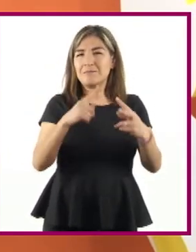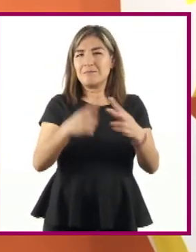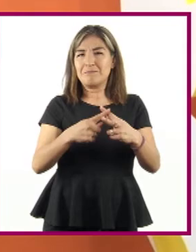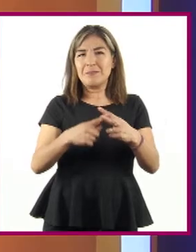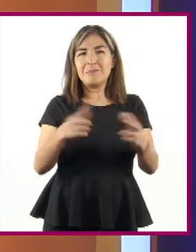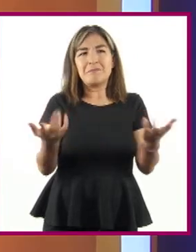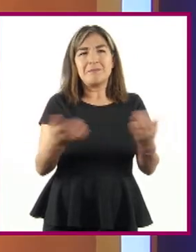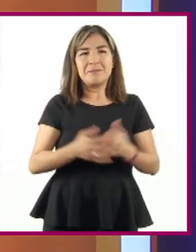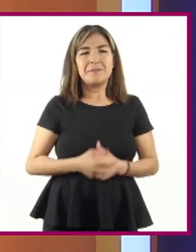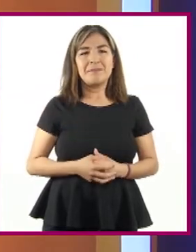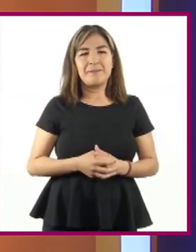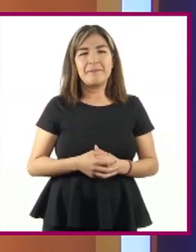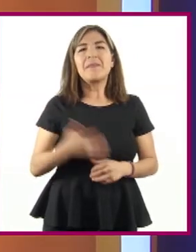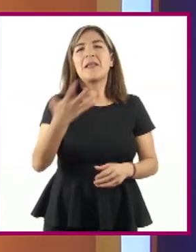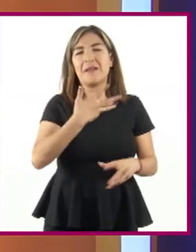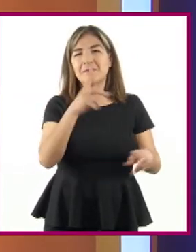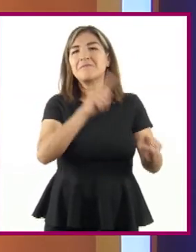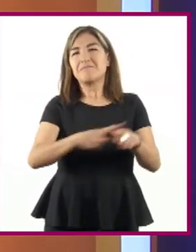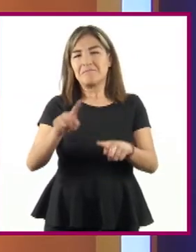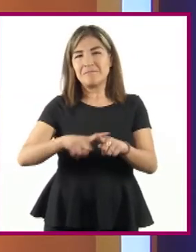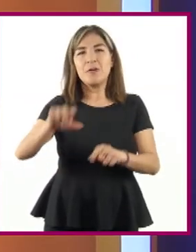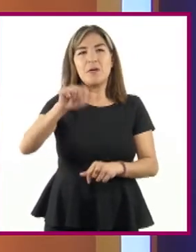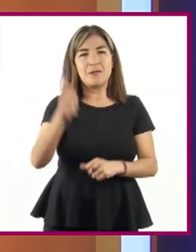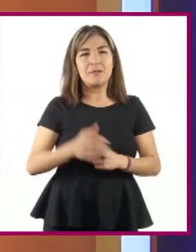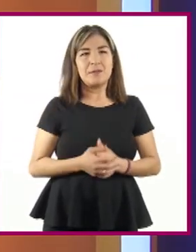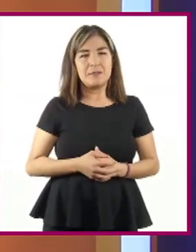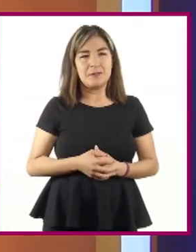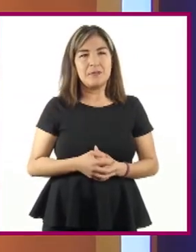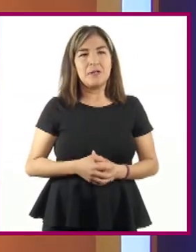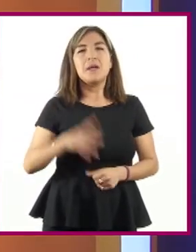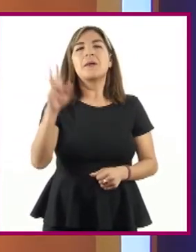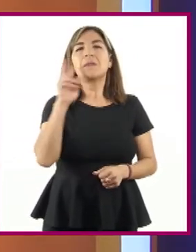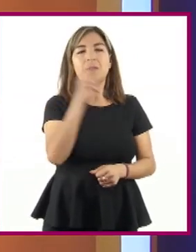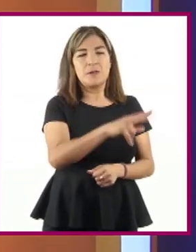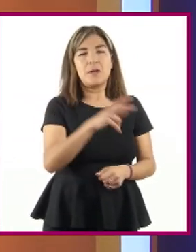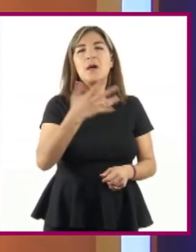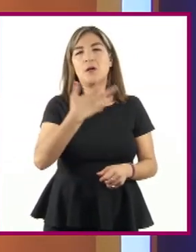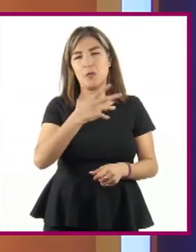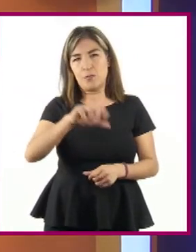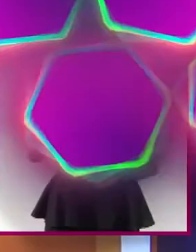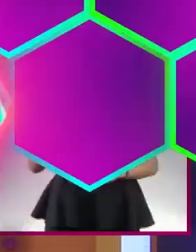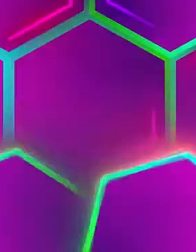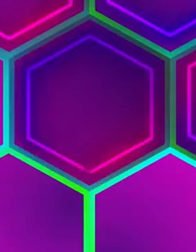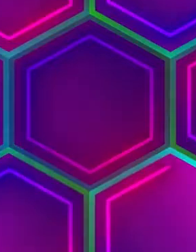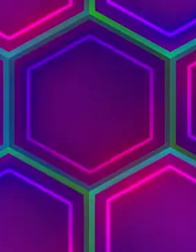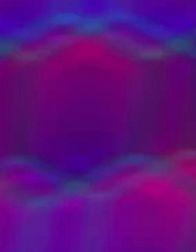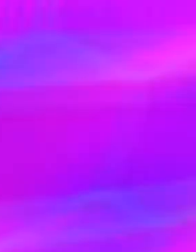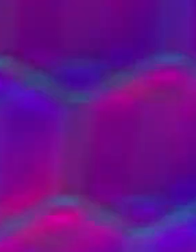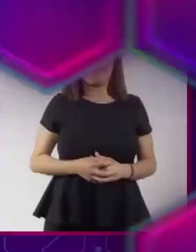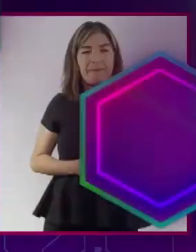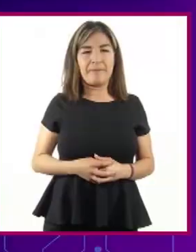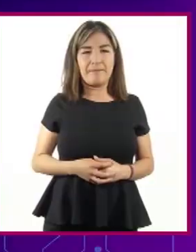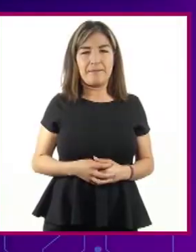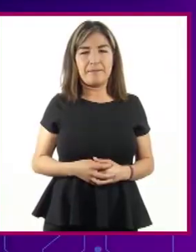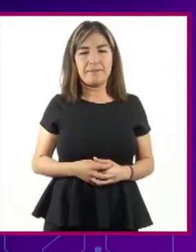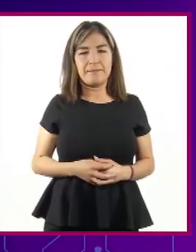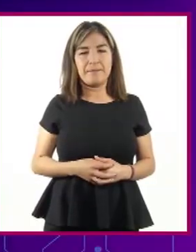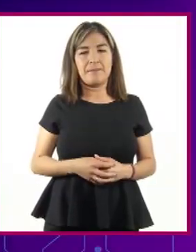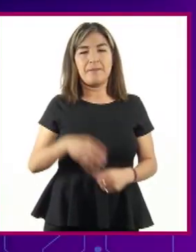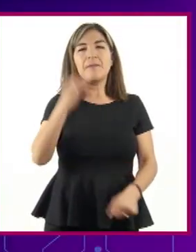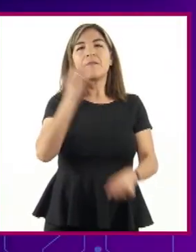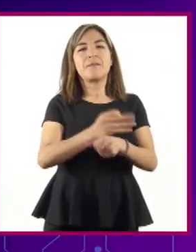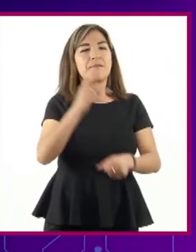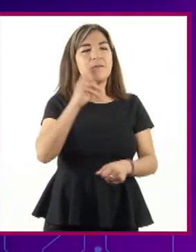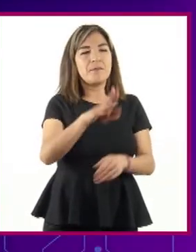operaciones? En muchos otros. Leslie, veamos la siguiente situación. Un tráiler se mueve manteniendo